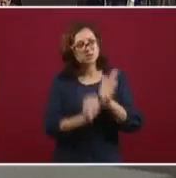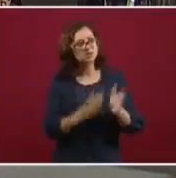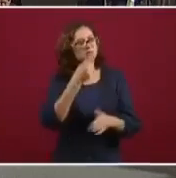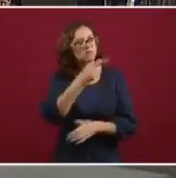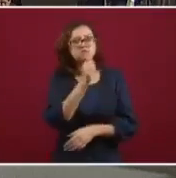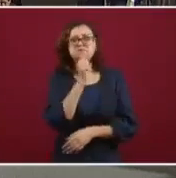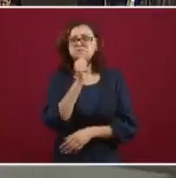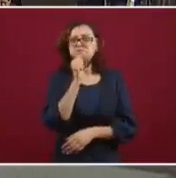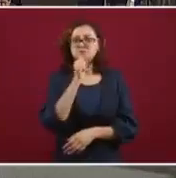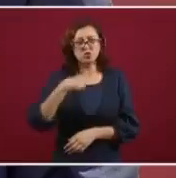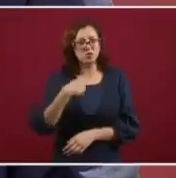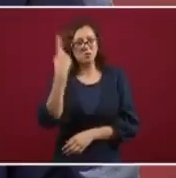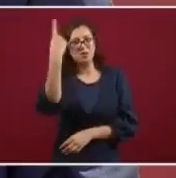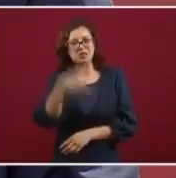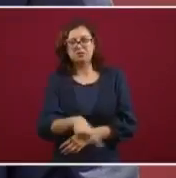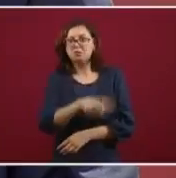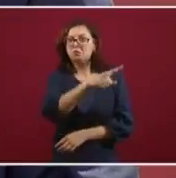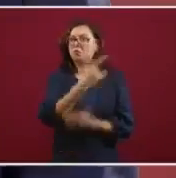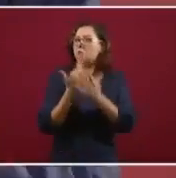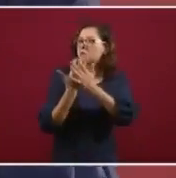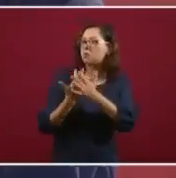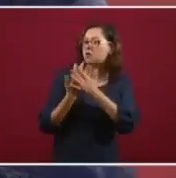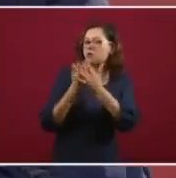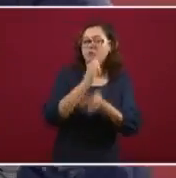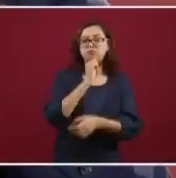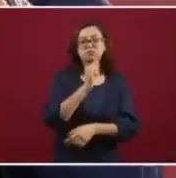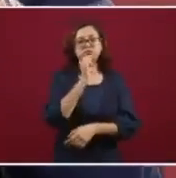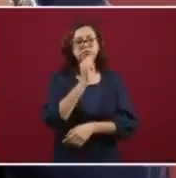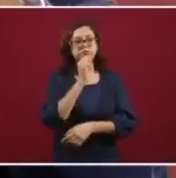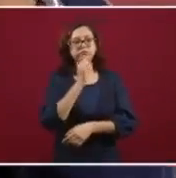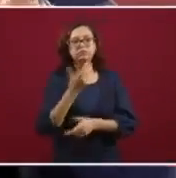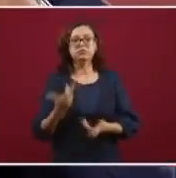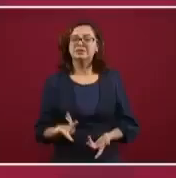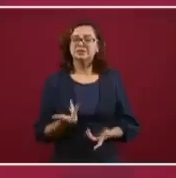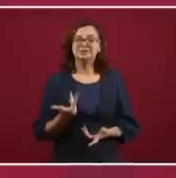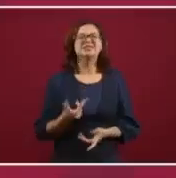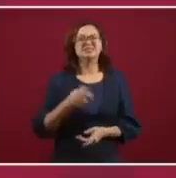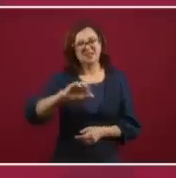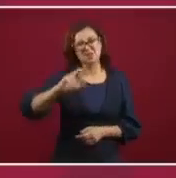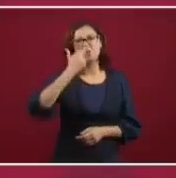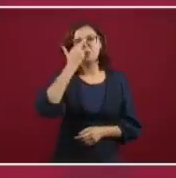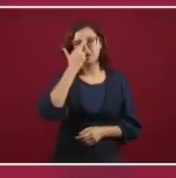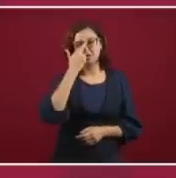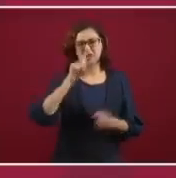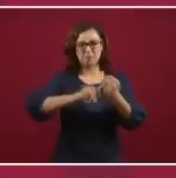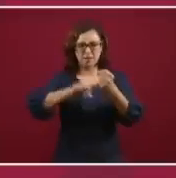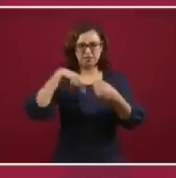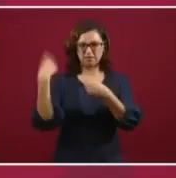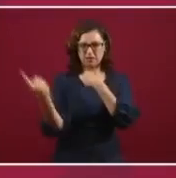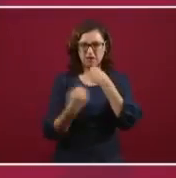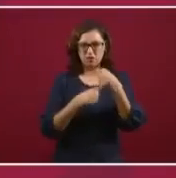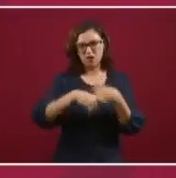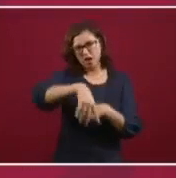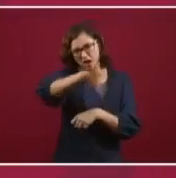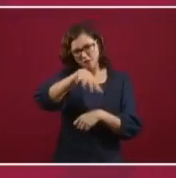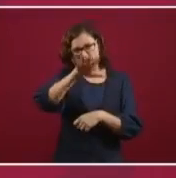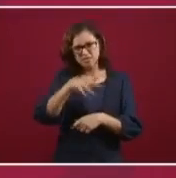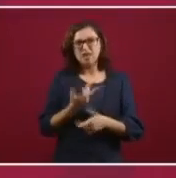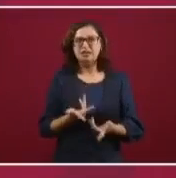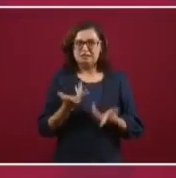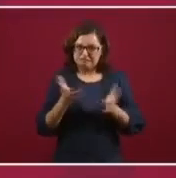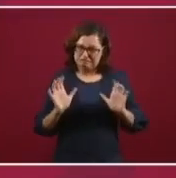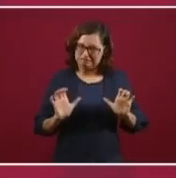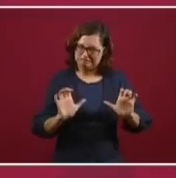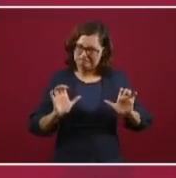¿sí?, la instrucción. Es lo que hablo del elefante, que hay que estarlo empujando. Es